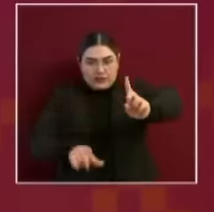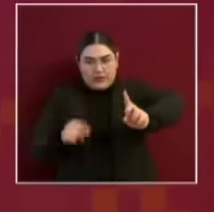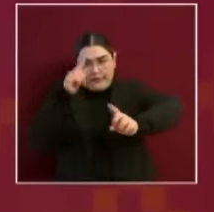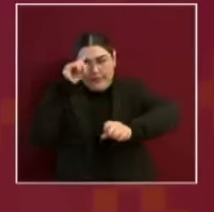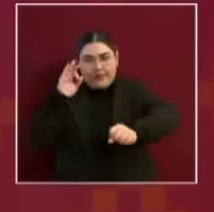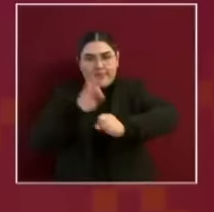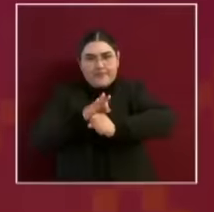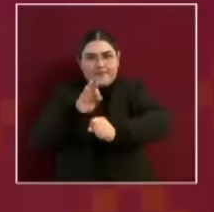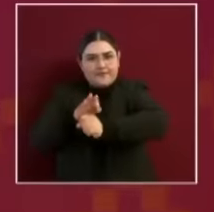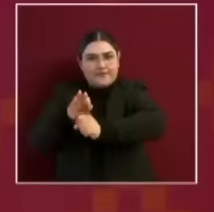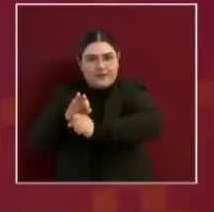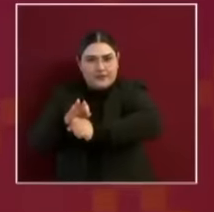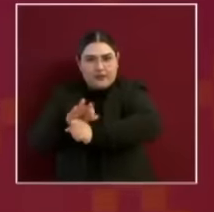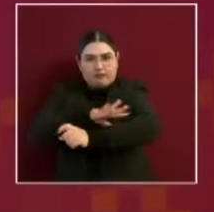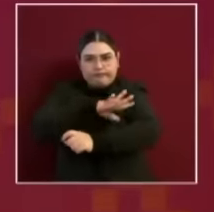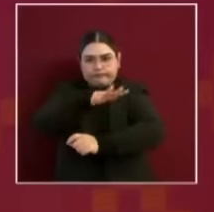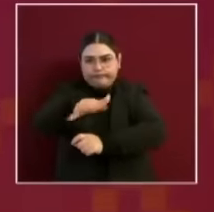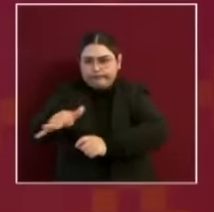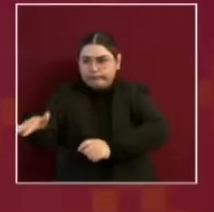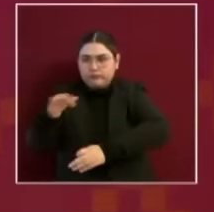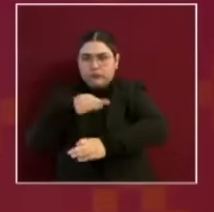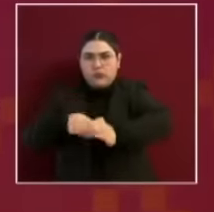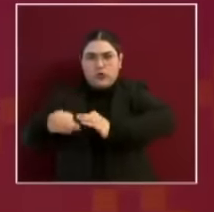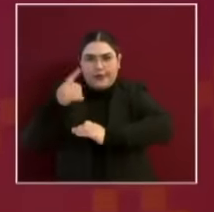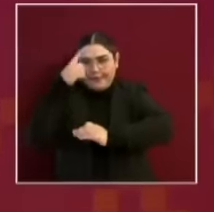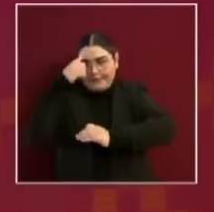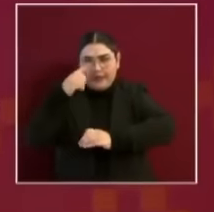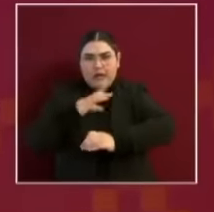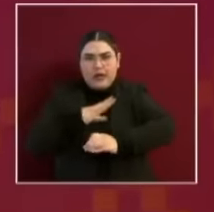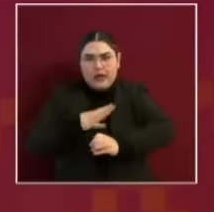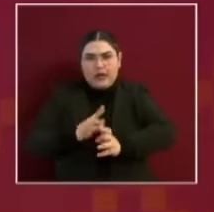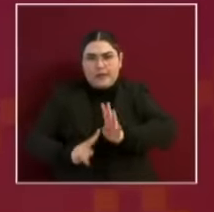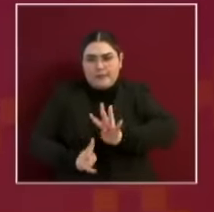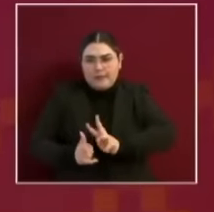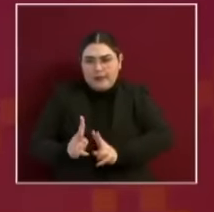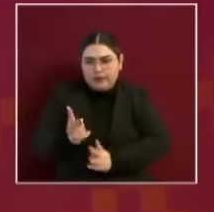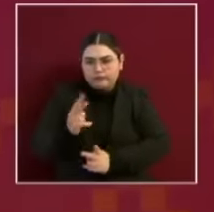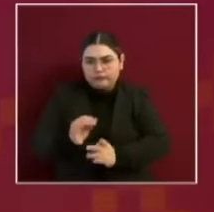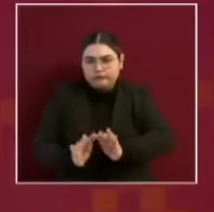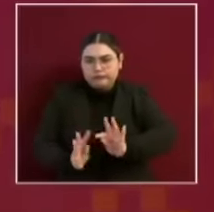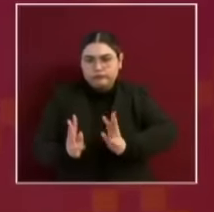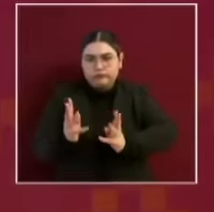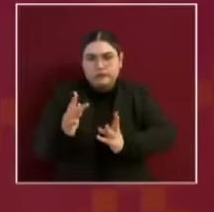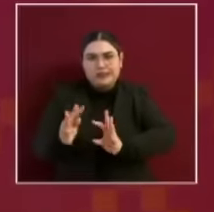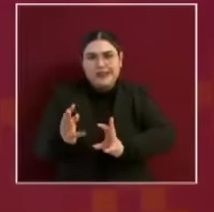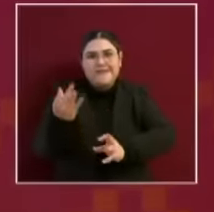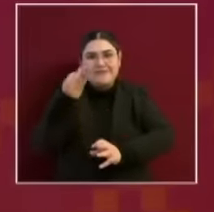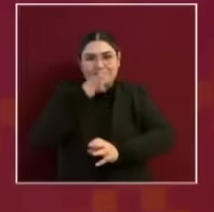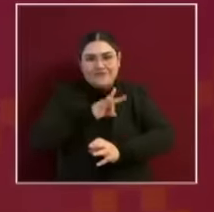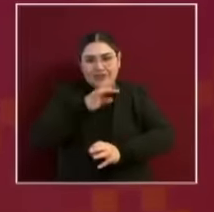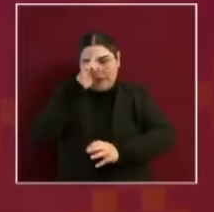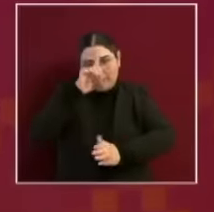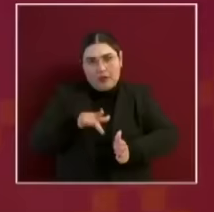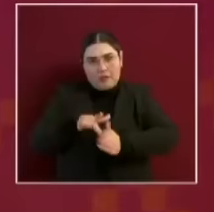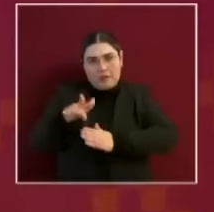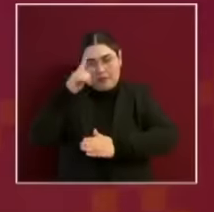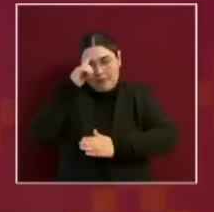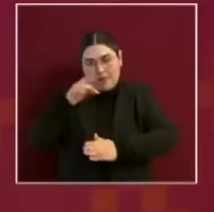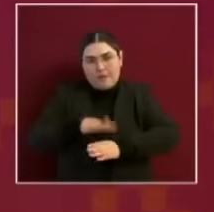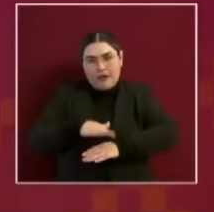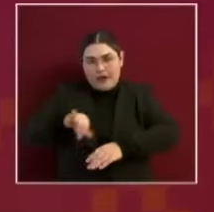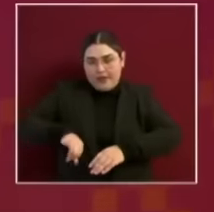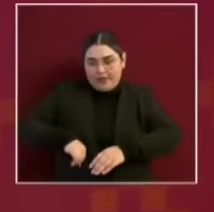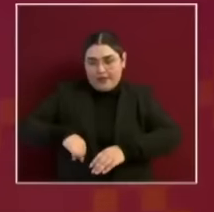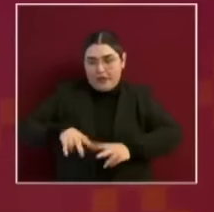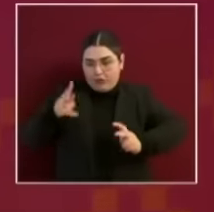protección ambiental y el crecimiento de sistemas arrecifales artificiales. Con ello, incrementa el interés marítimo nacional